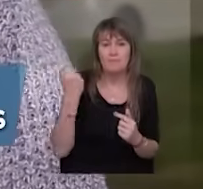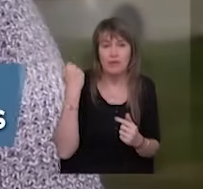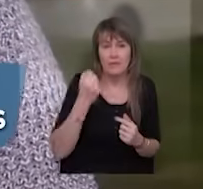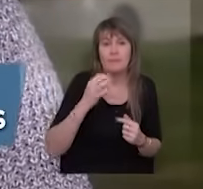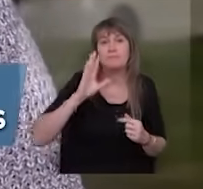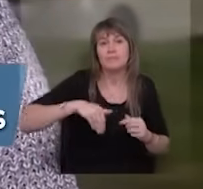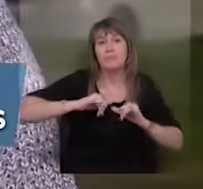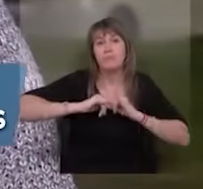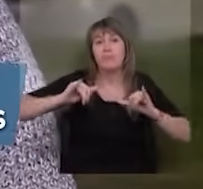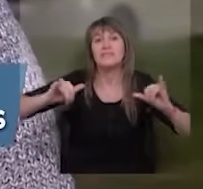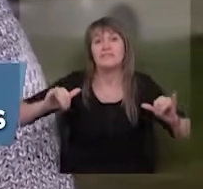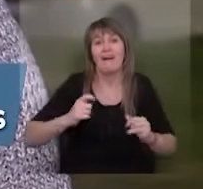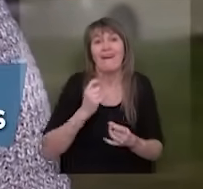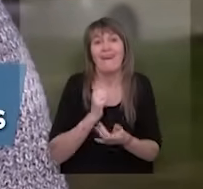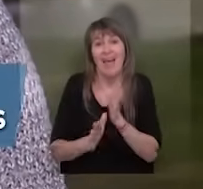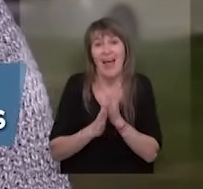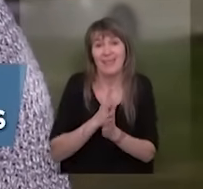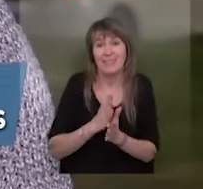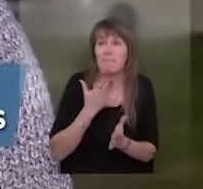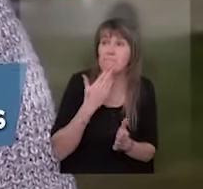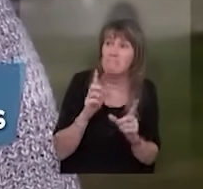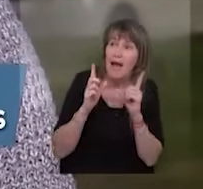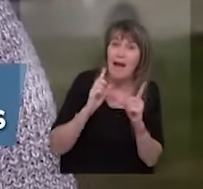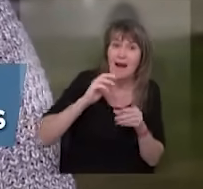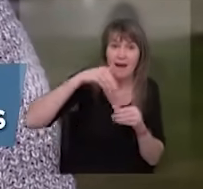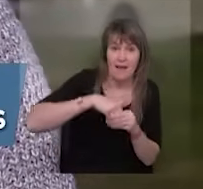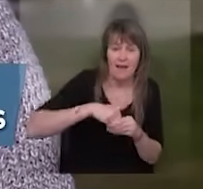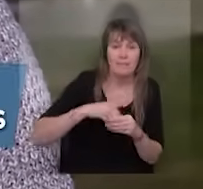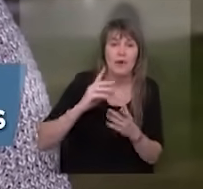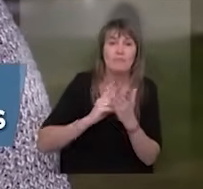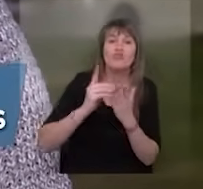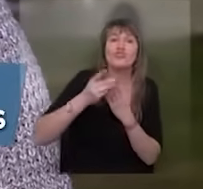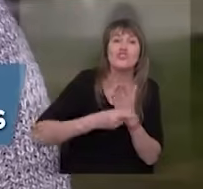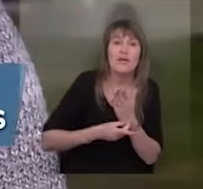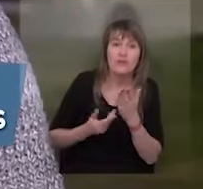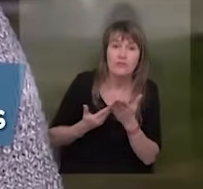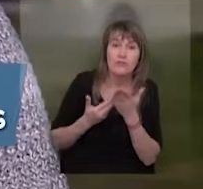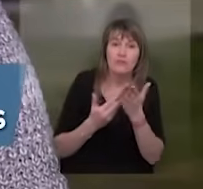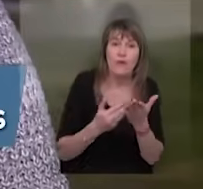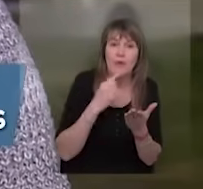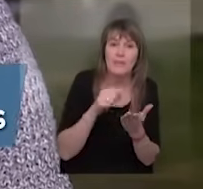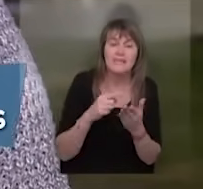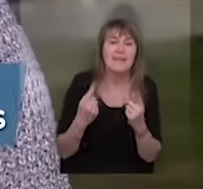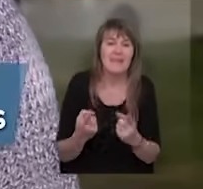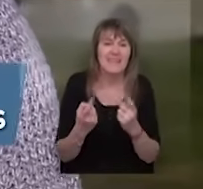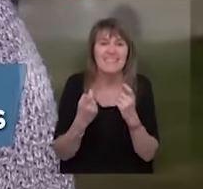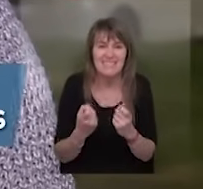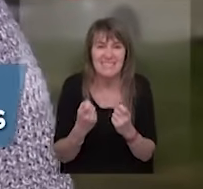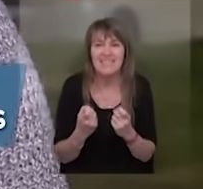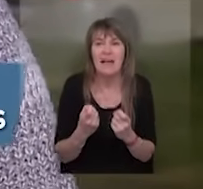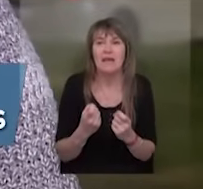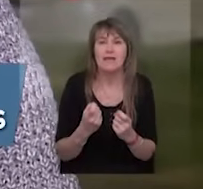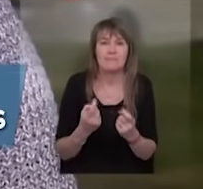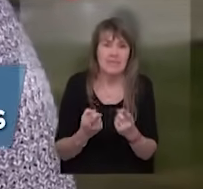publicidad electoral gratuita en ese proyecto que nosotros presentamos establecía la necesidad de que se avance en establecer la